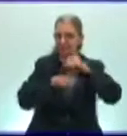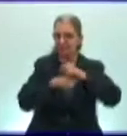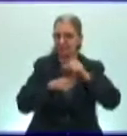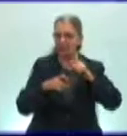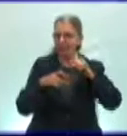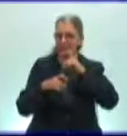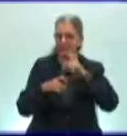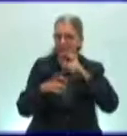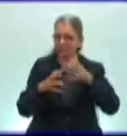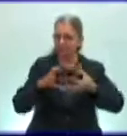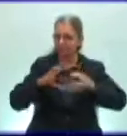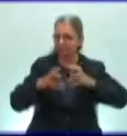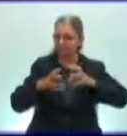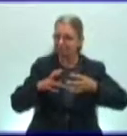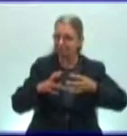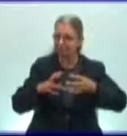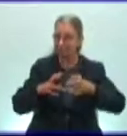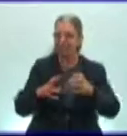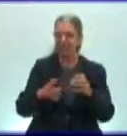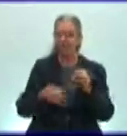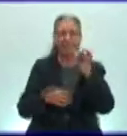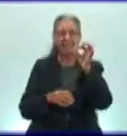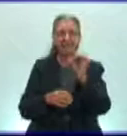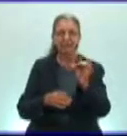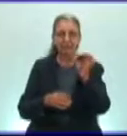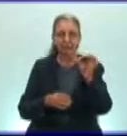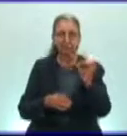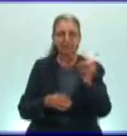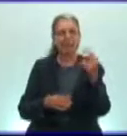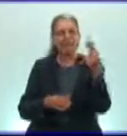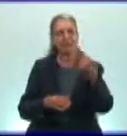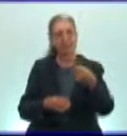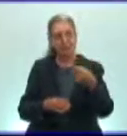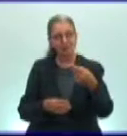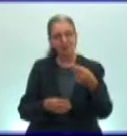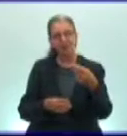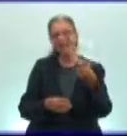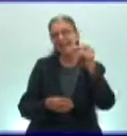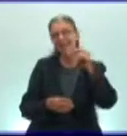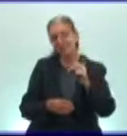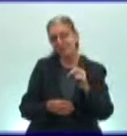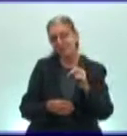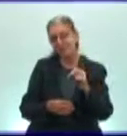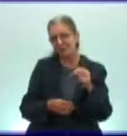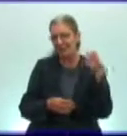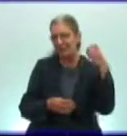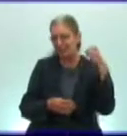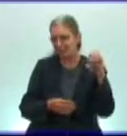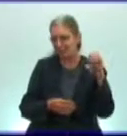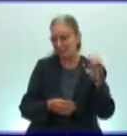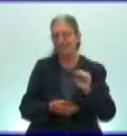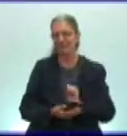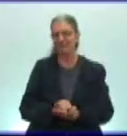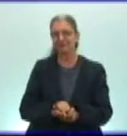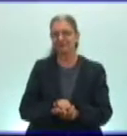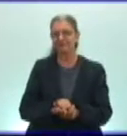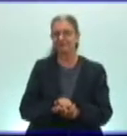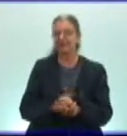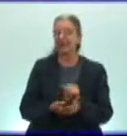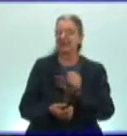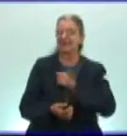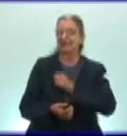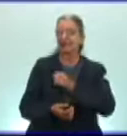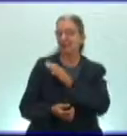que tienen en su formación partículas como los protones, los neutrones y los electrones. Quiero